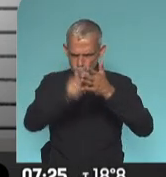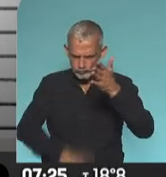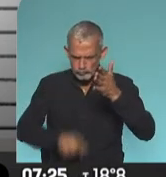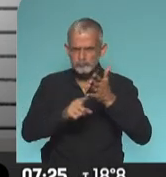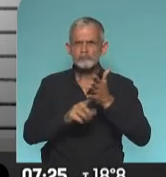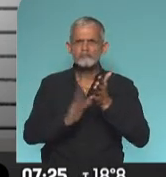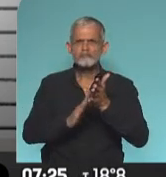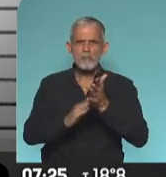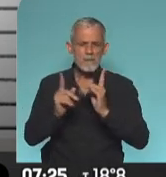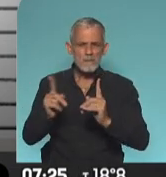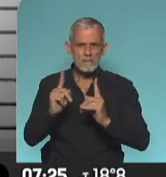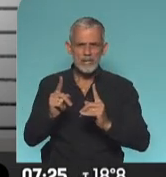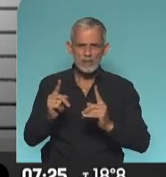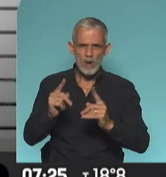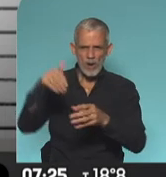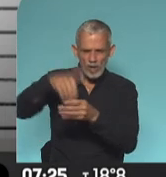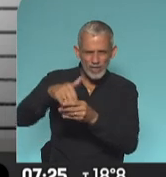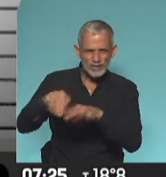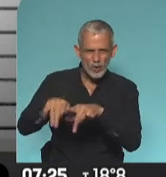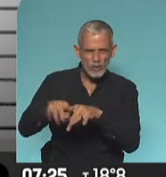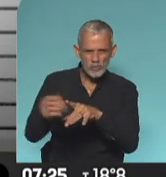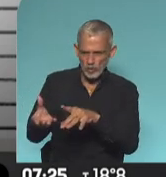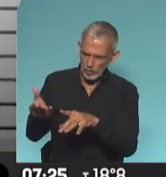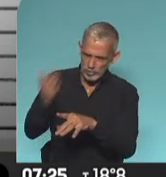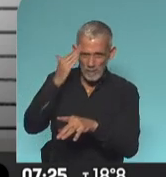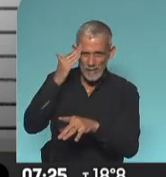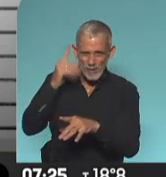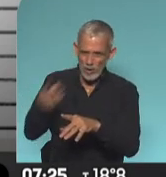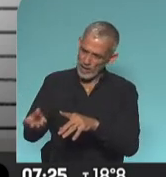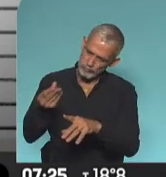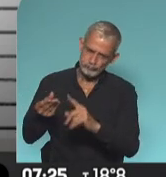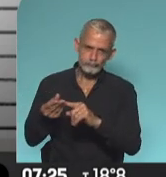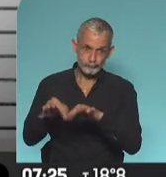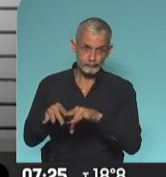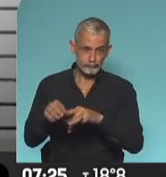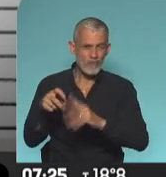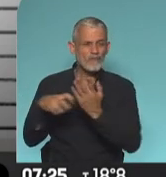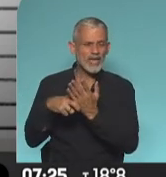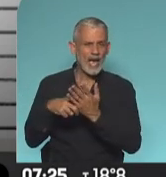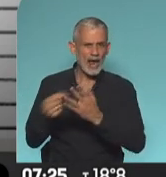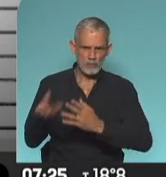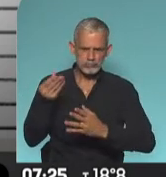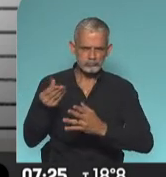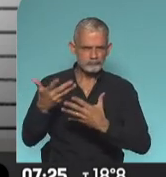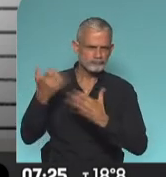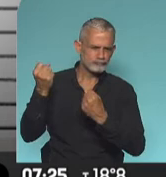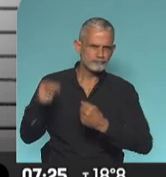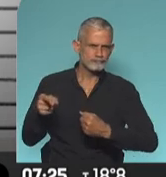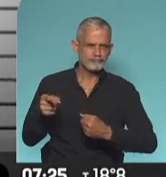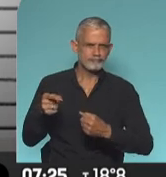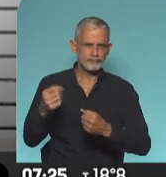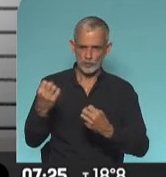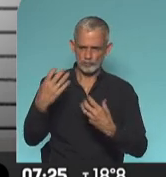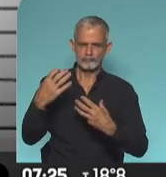encontrado en ese disco rígido y que fue extraído por los fiscales y por el juez los resaltados